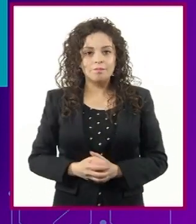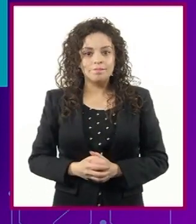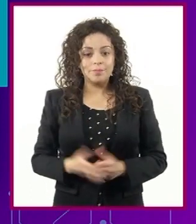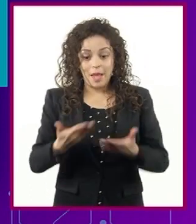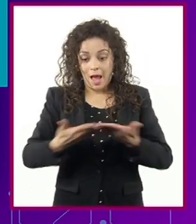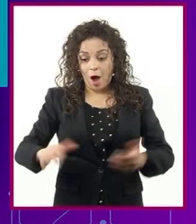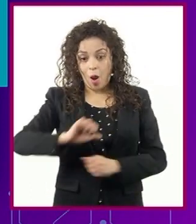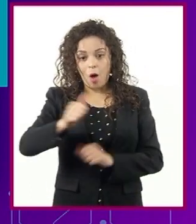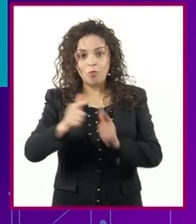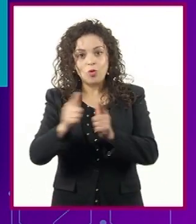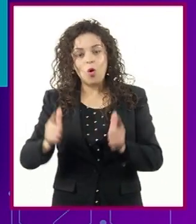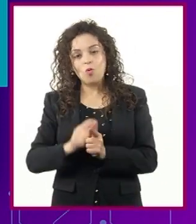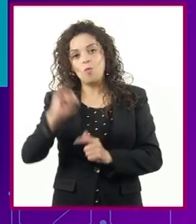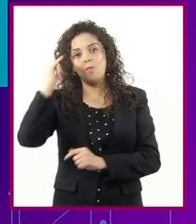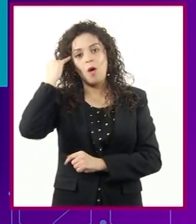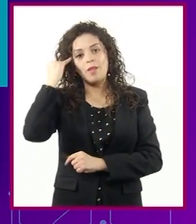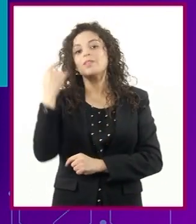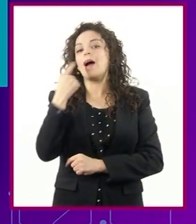grupo indígena.